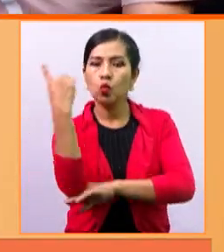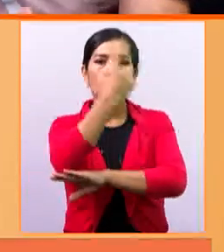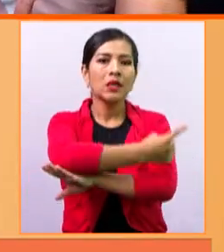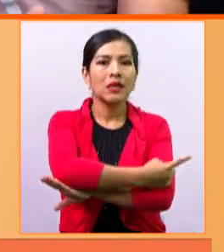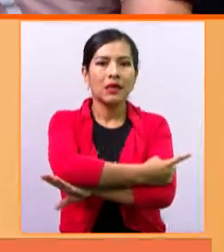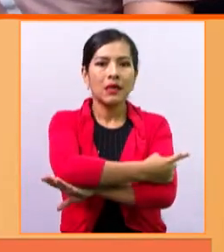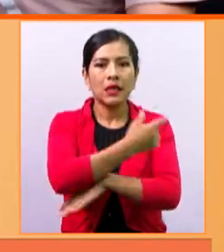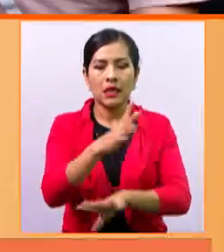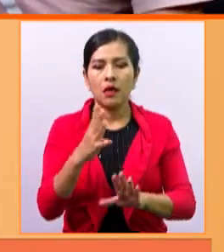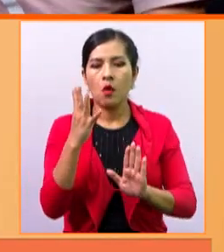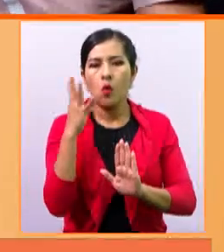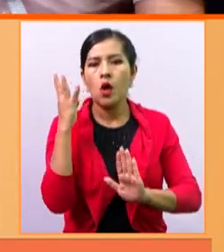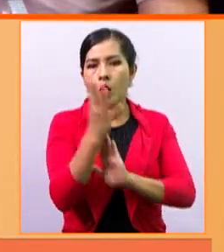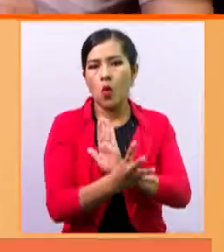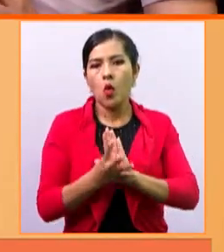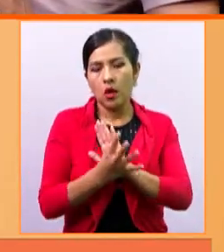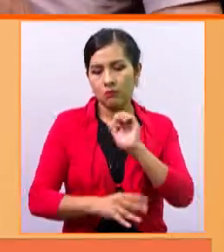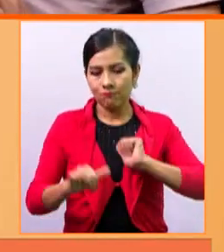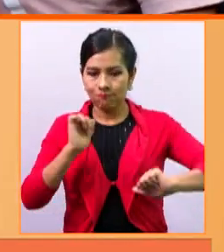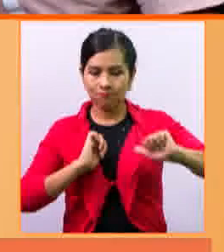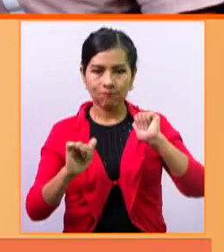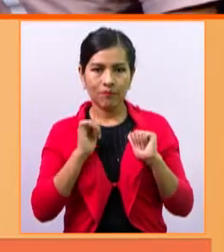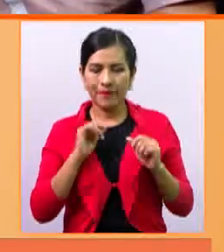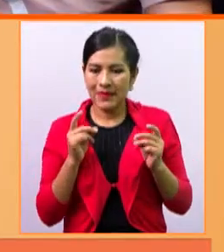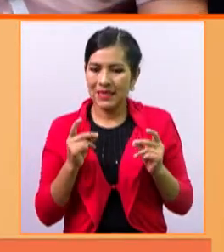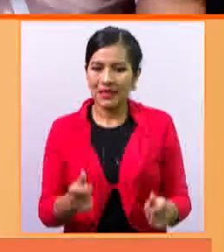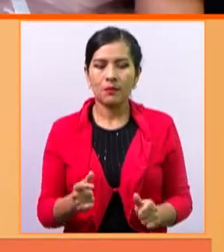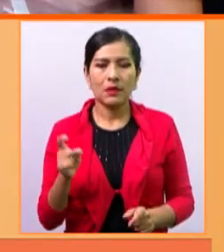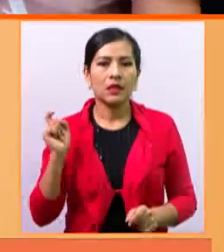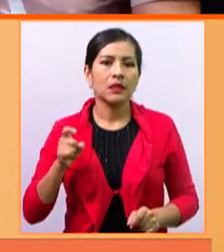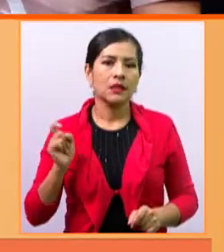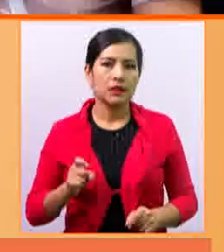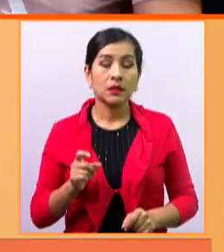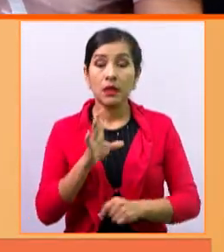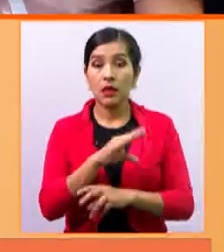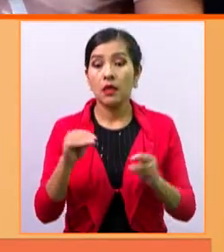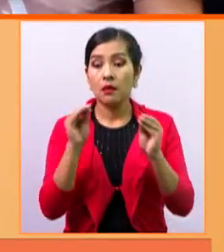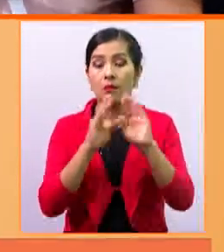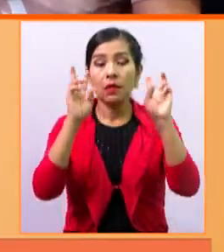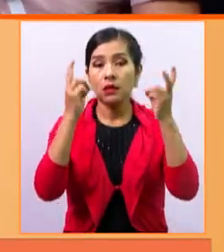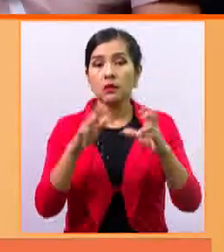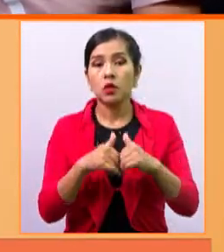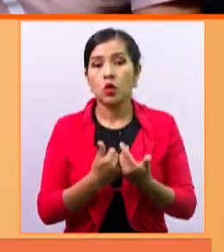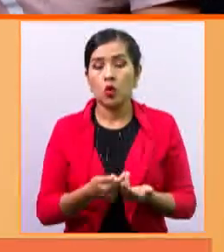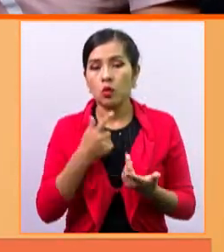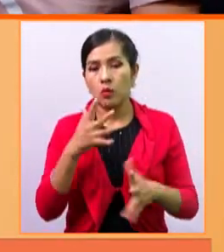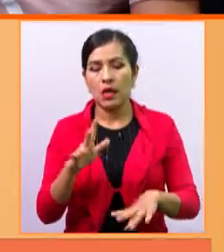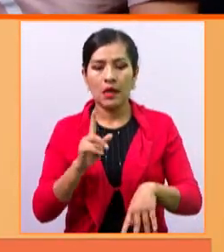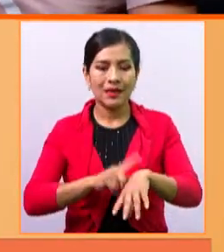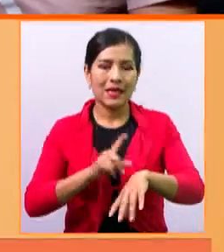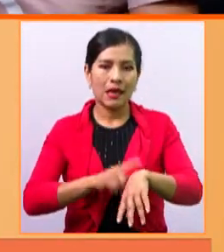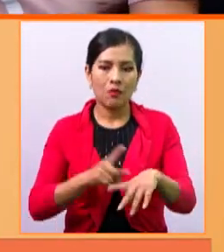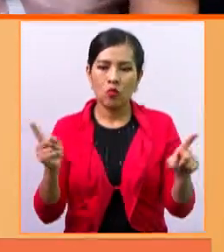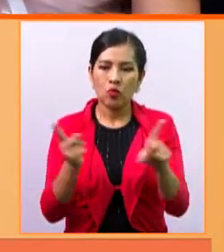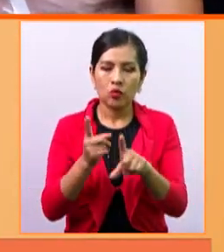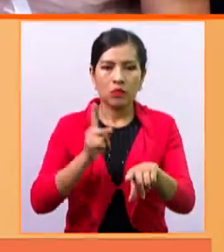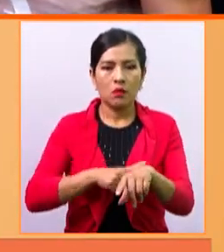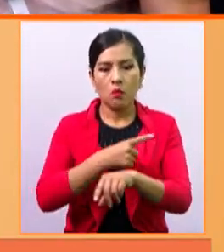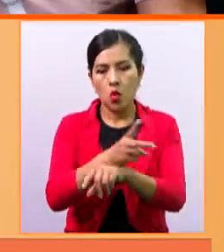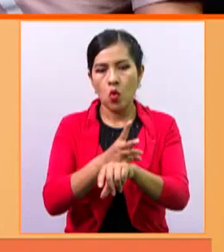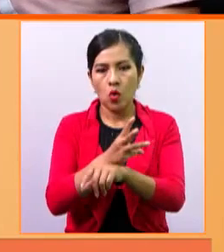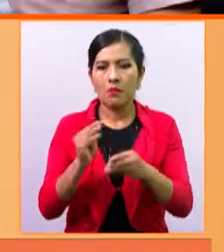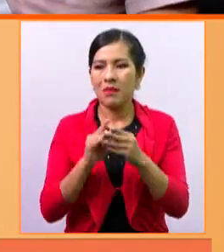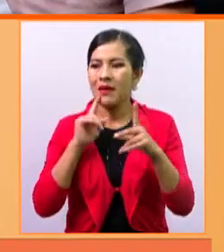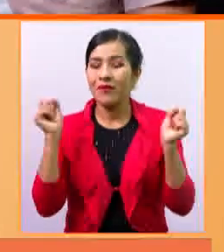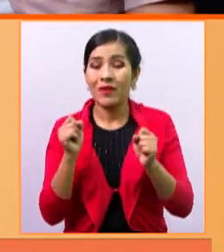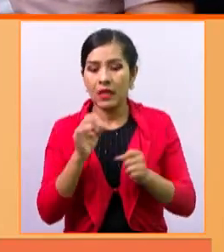¿no? 4 horas de actuación de manera inmediata, ¿no? Y también el tema del clima. ¿no? El frío, y los niños estaban expuestos